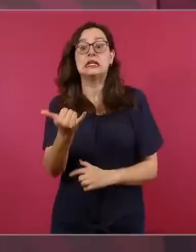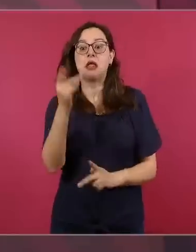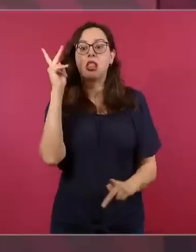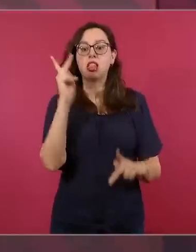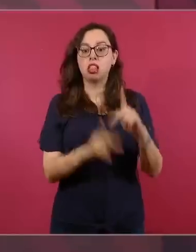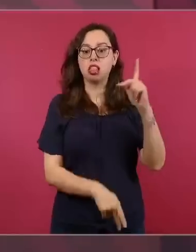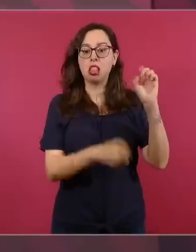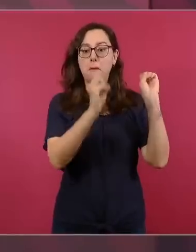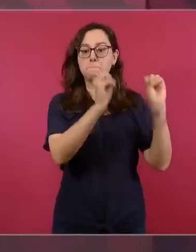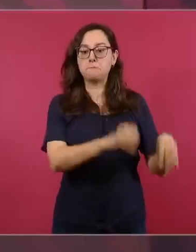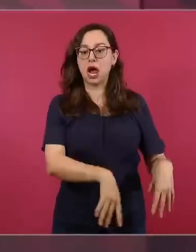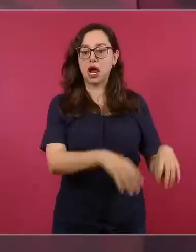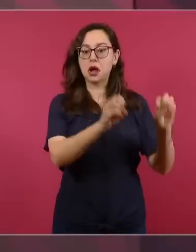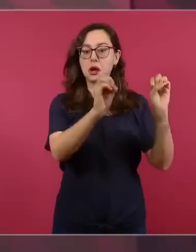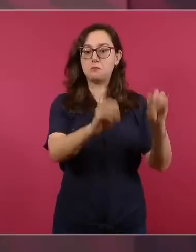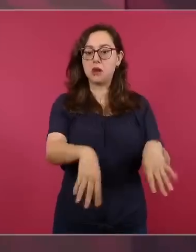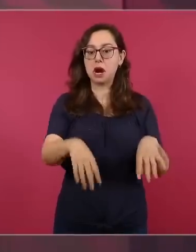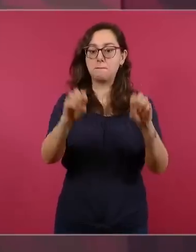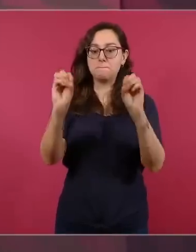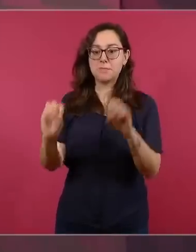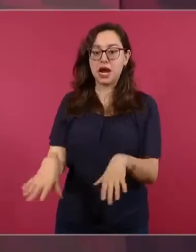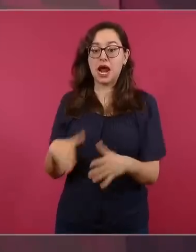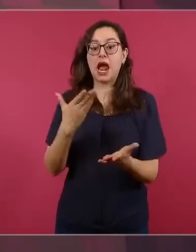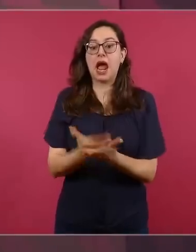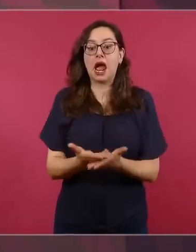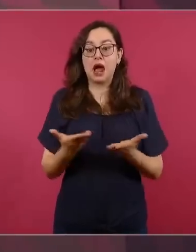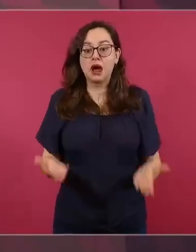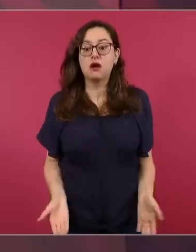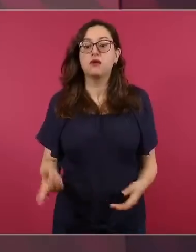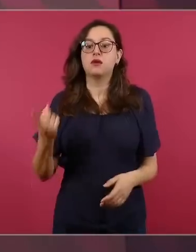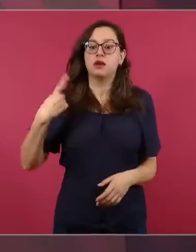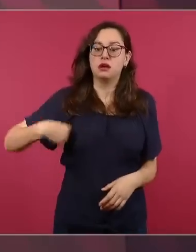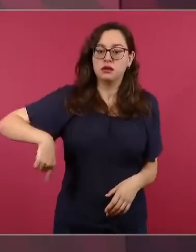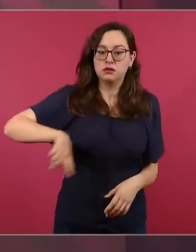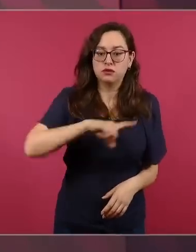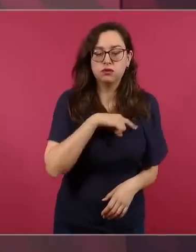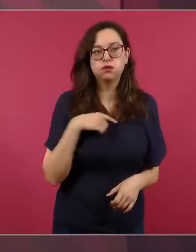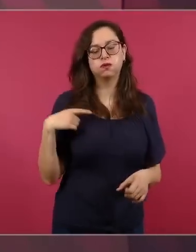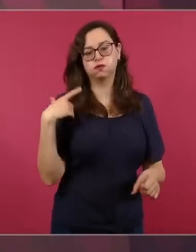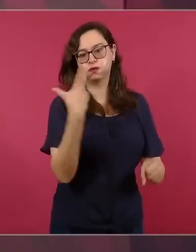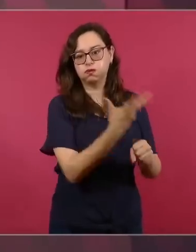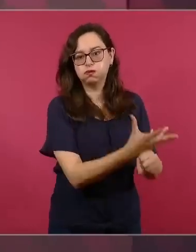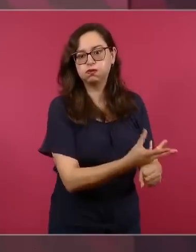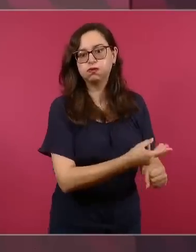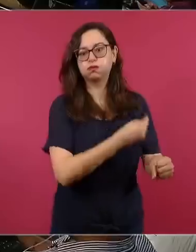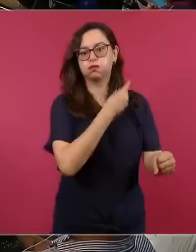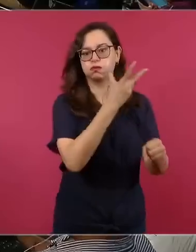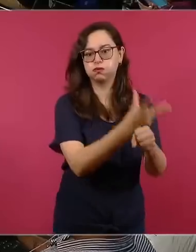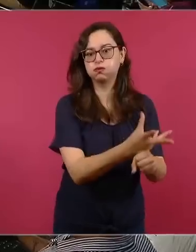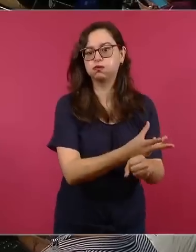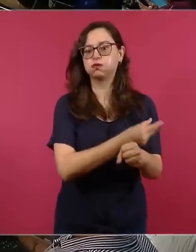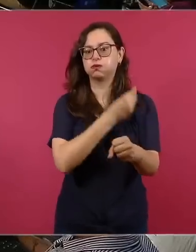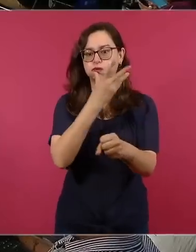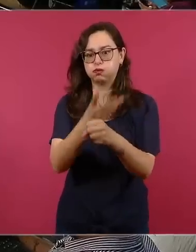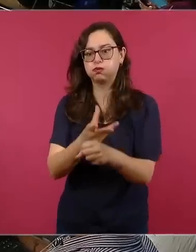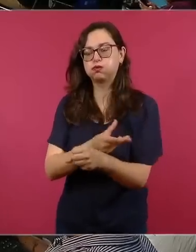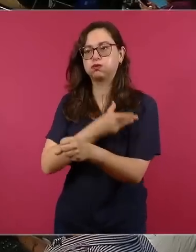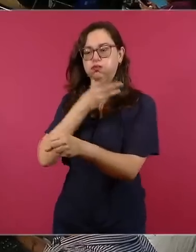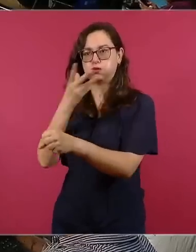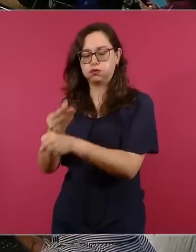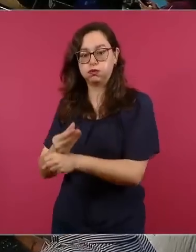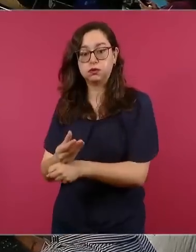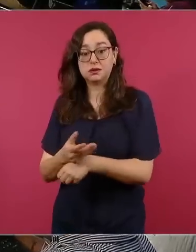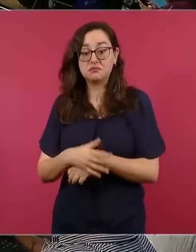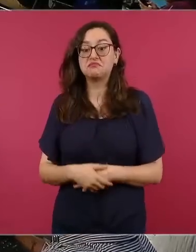Entonces ahora estamos concluyendo. Me da mucho gusto porque no lo